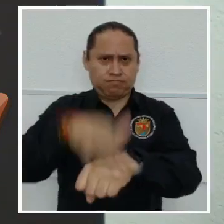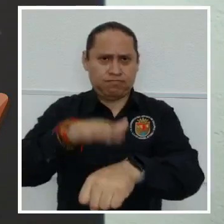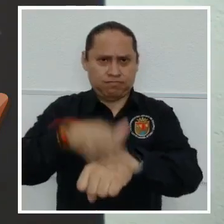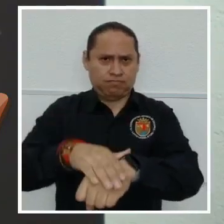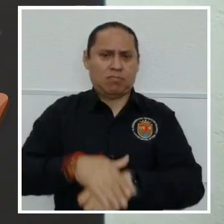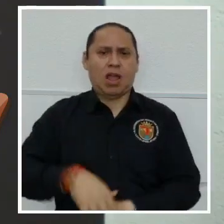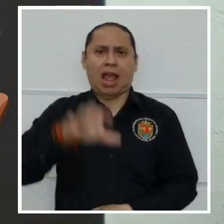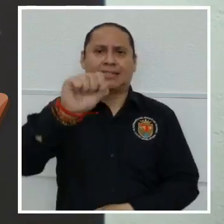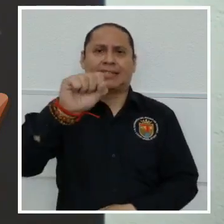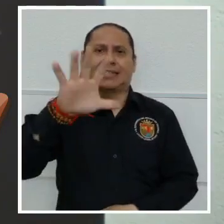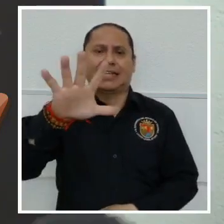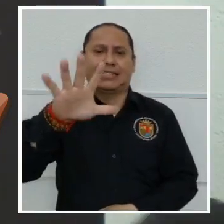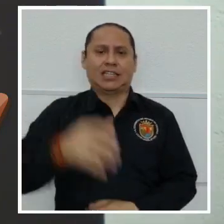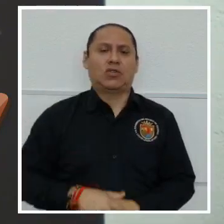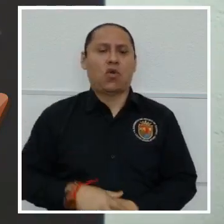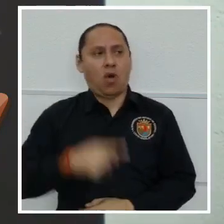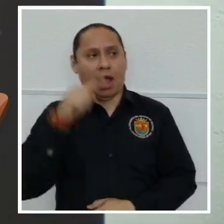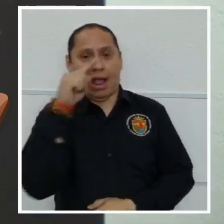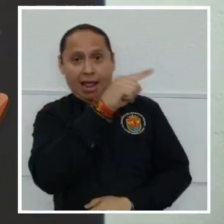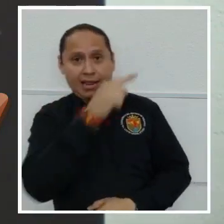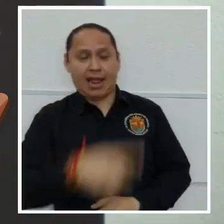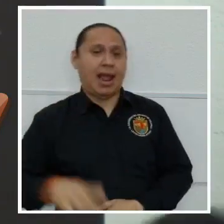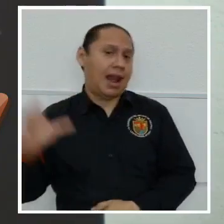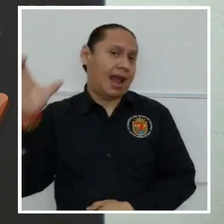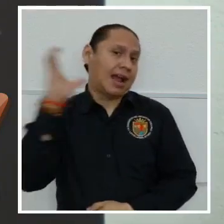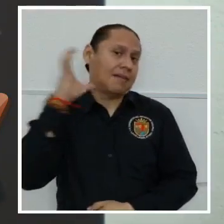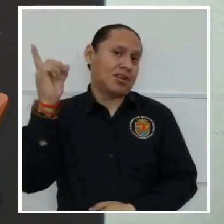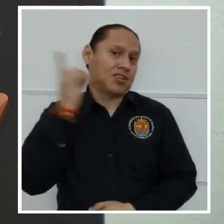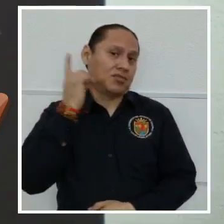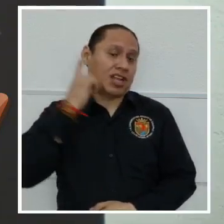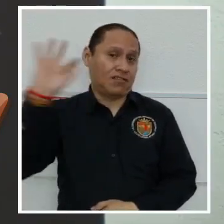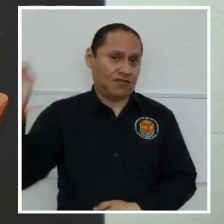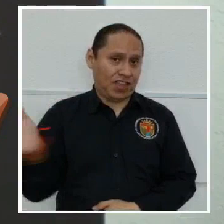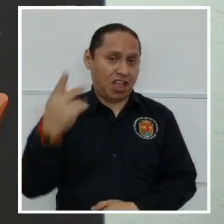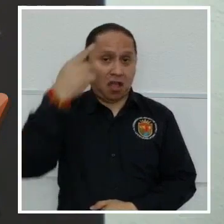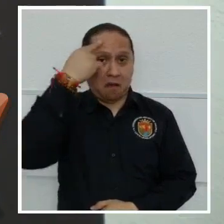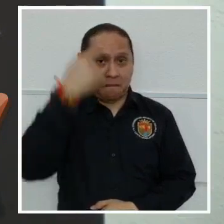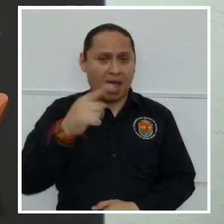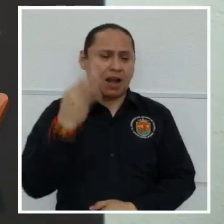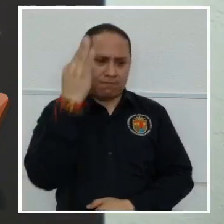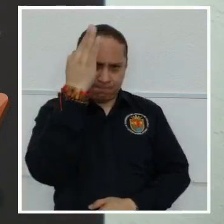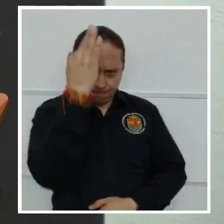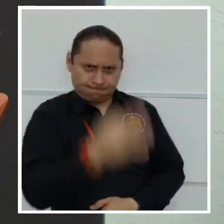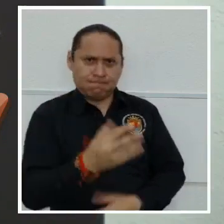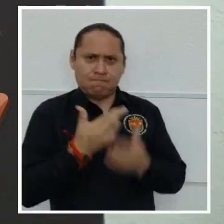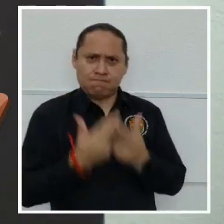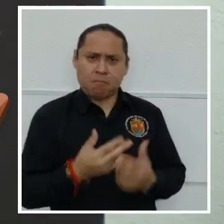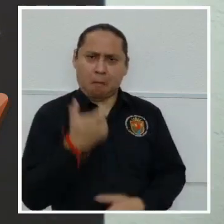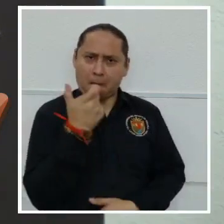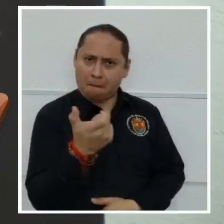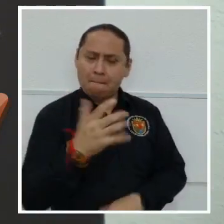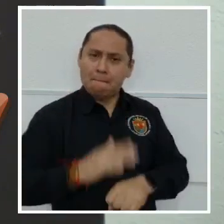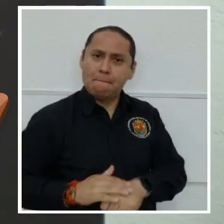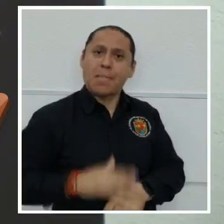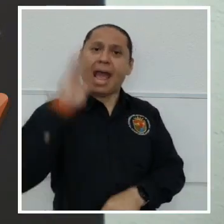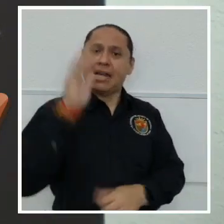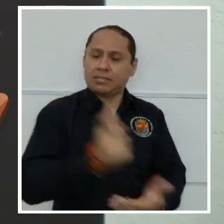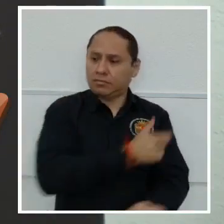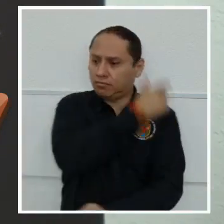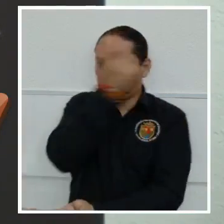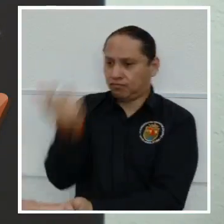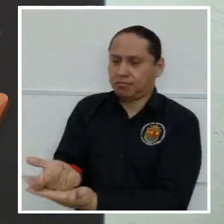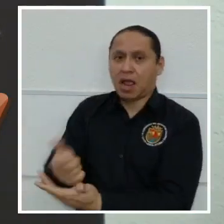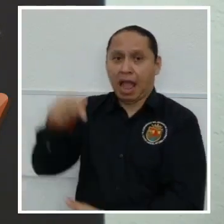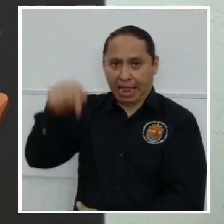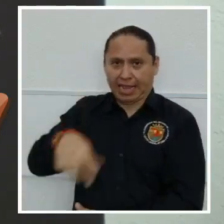65 legislatura de la cámara de diputados del Congreso de La Unión para que se autoricen más recursos federales para el agua en el